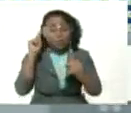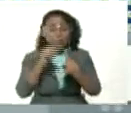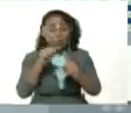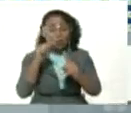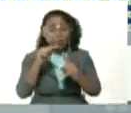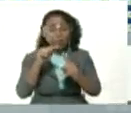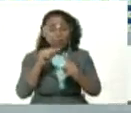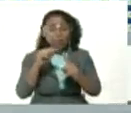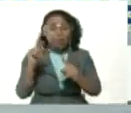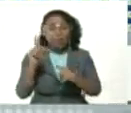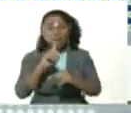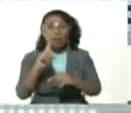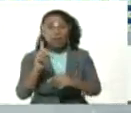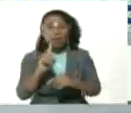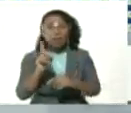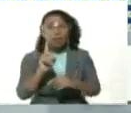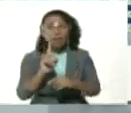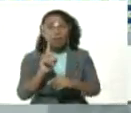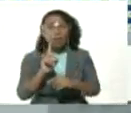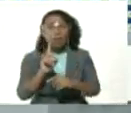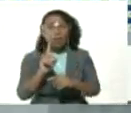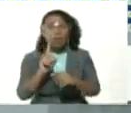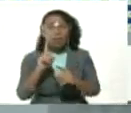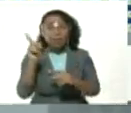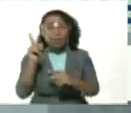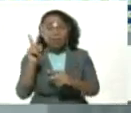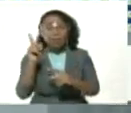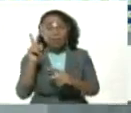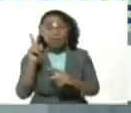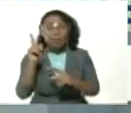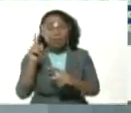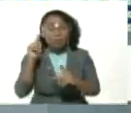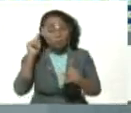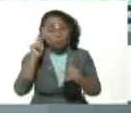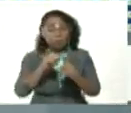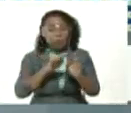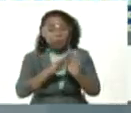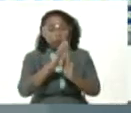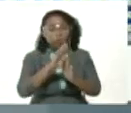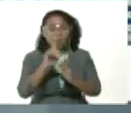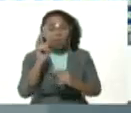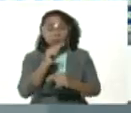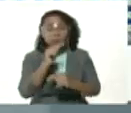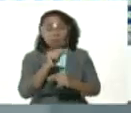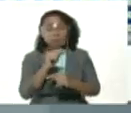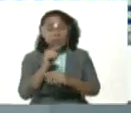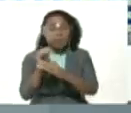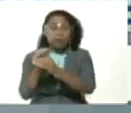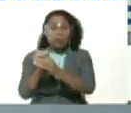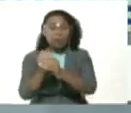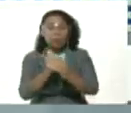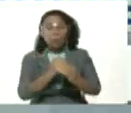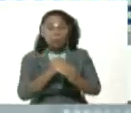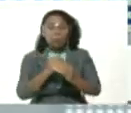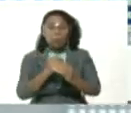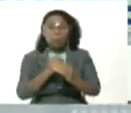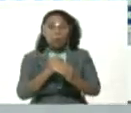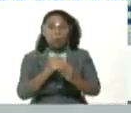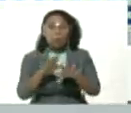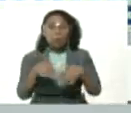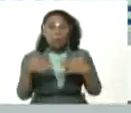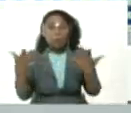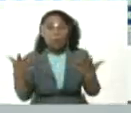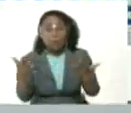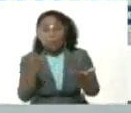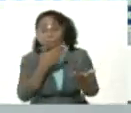y no nos despegamos de esa meta. Y en lo cualitativo, cada vez